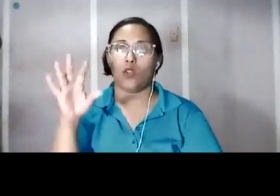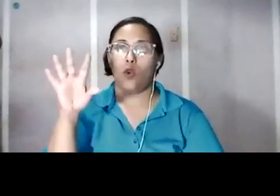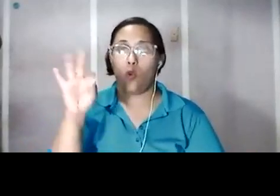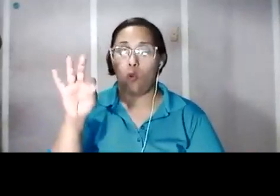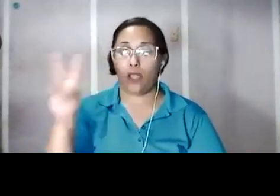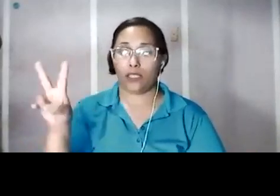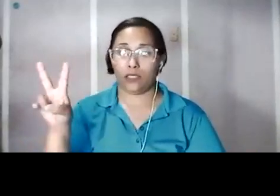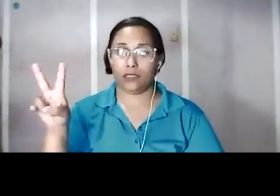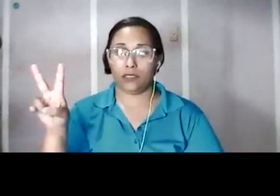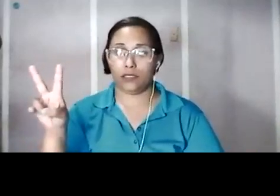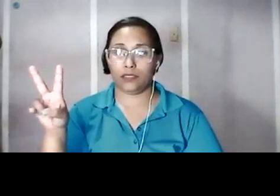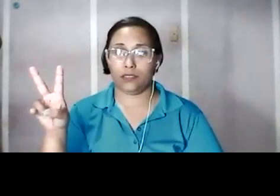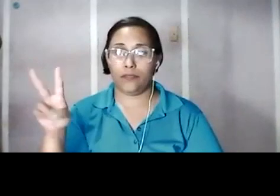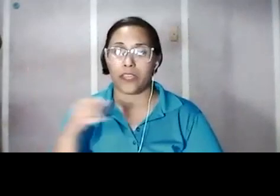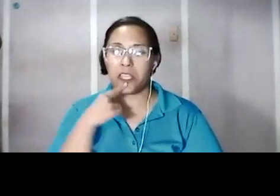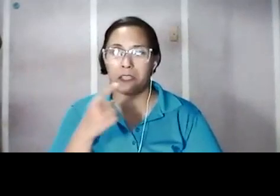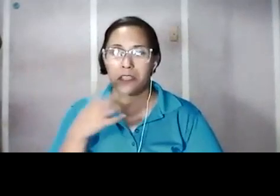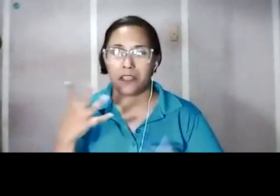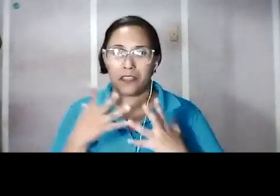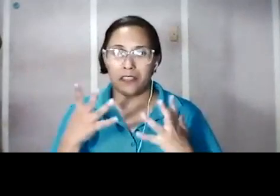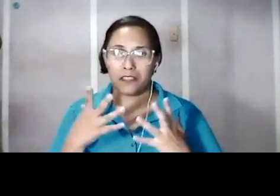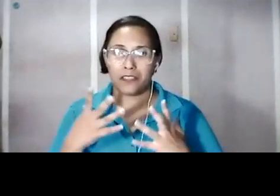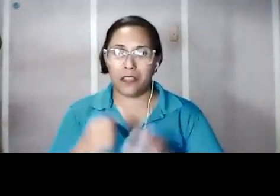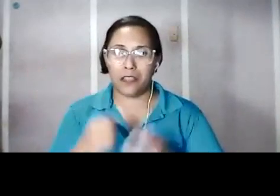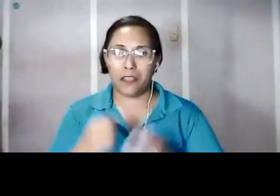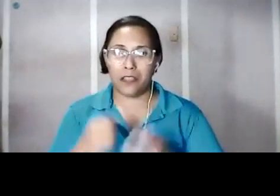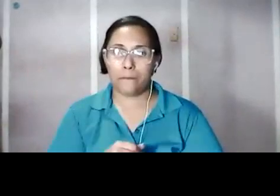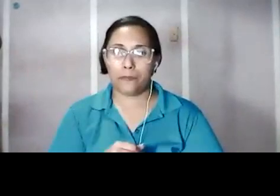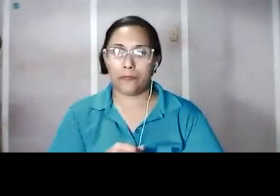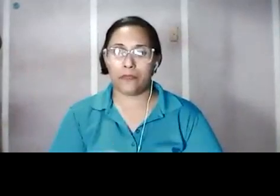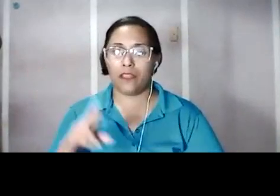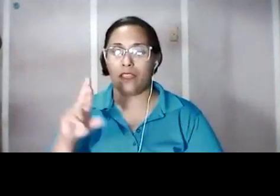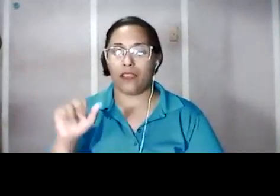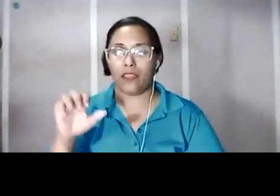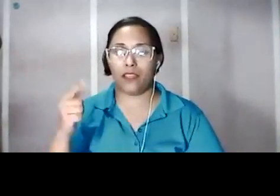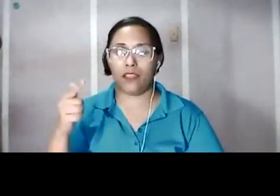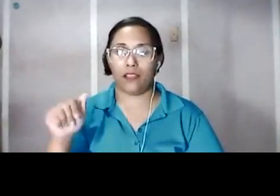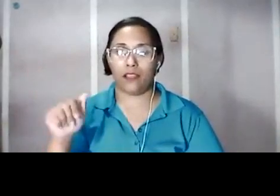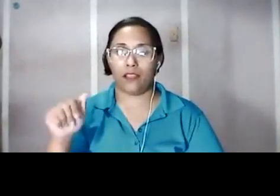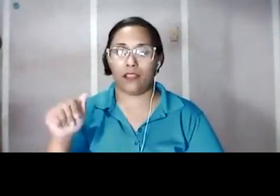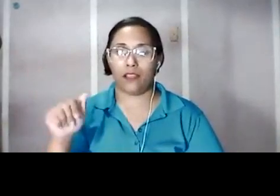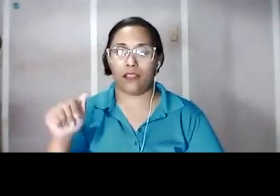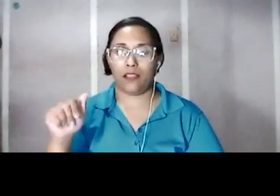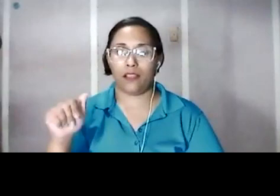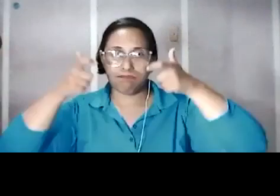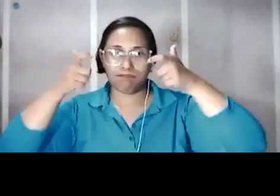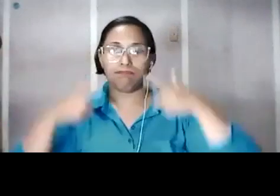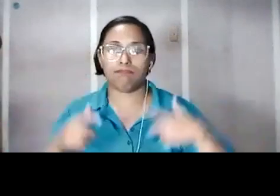1992, que acaba de decir que estuvo para lo de las regatas. Allí Sí, allí se